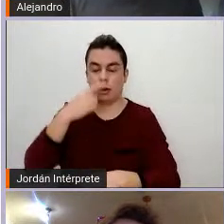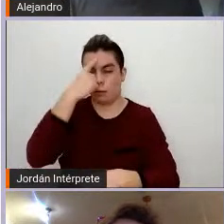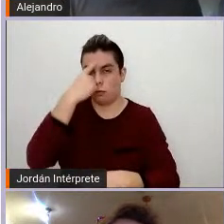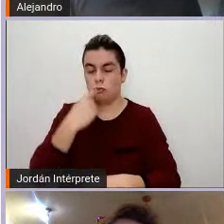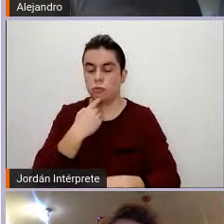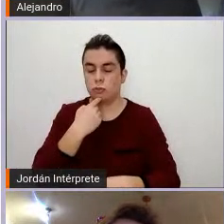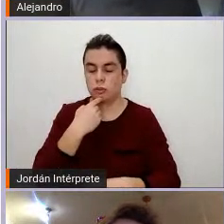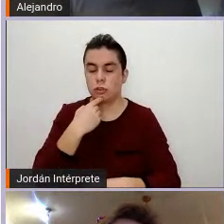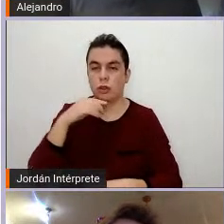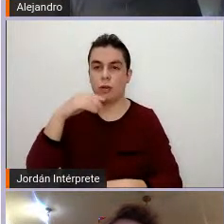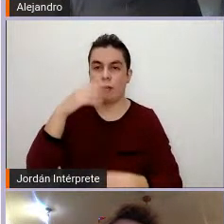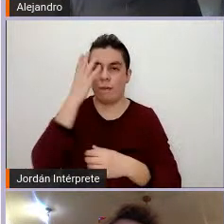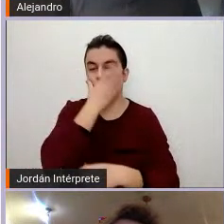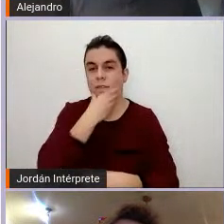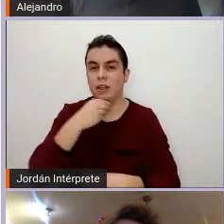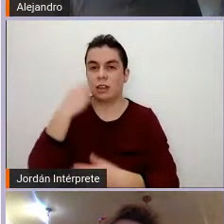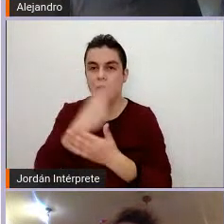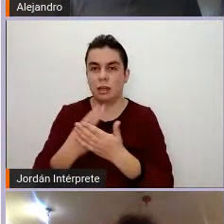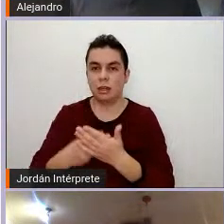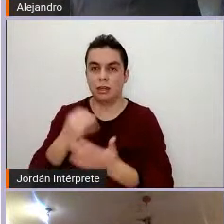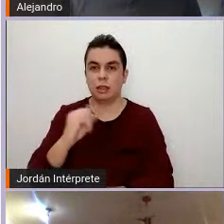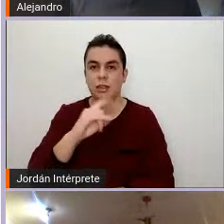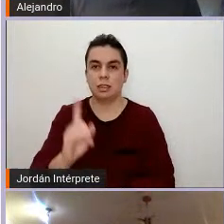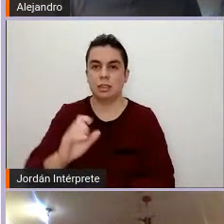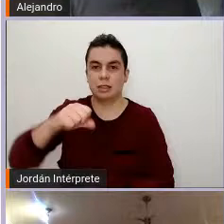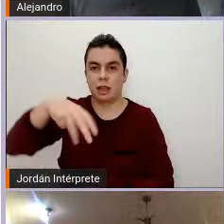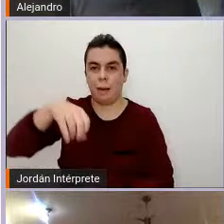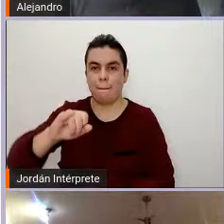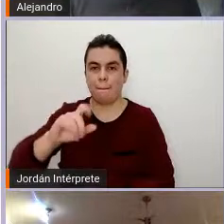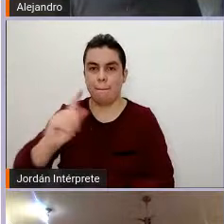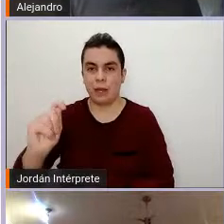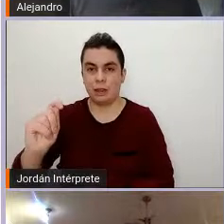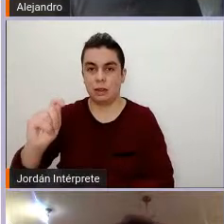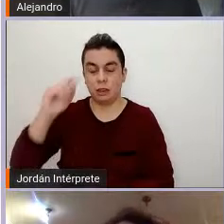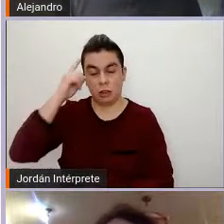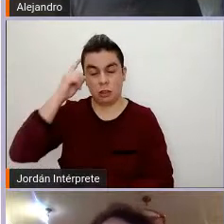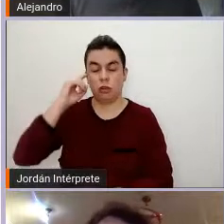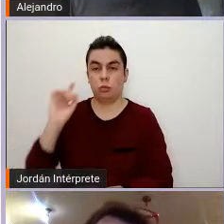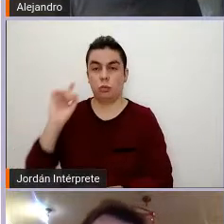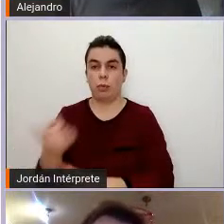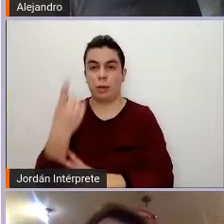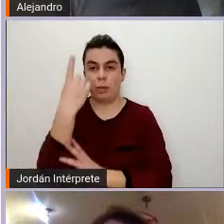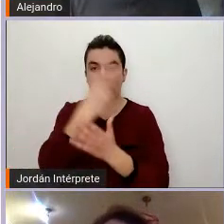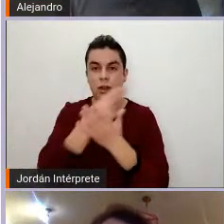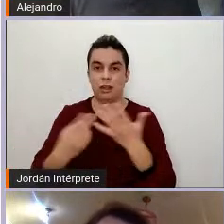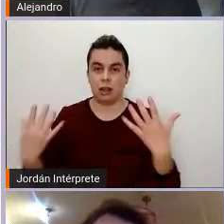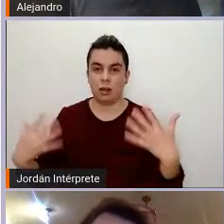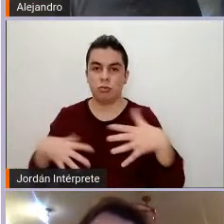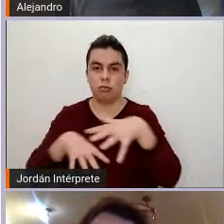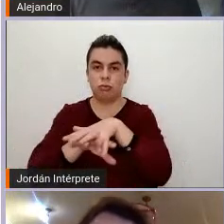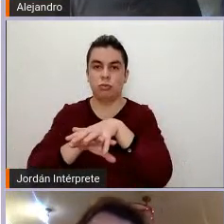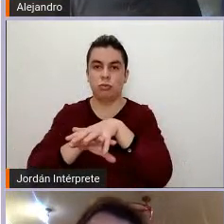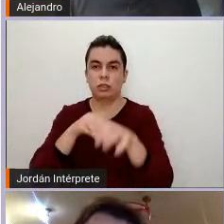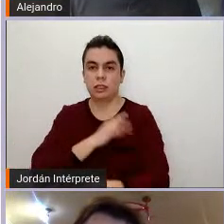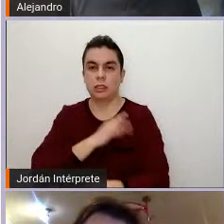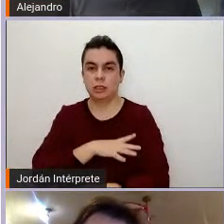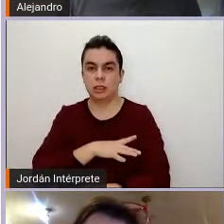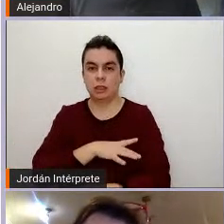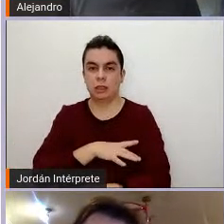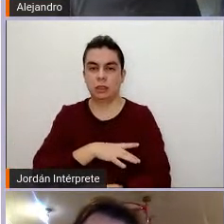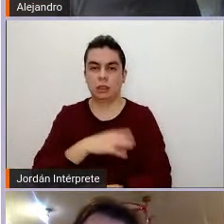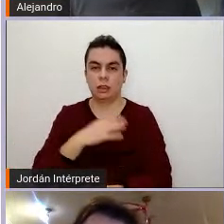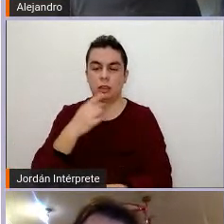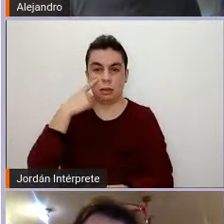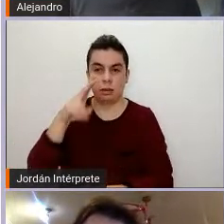es probablemente uno de los primeros artistas interdisciplinarios de Chile, en cuya obra creativa se destacan Friso Araucano,